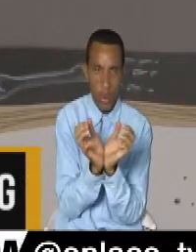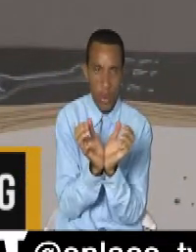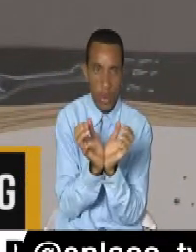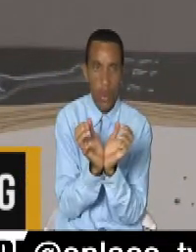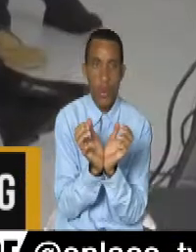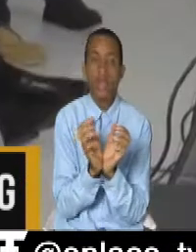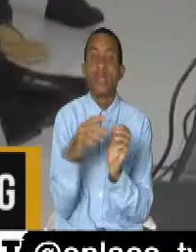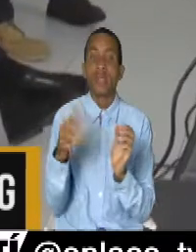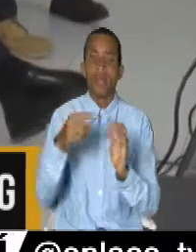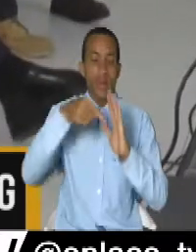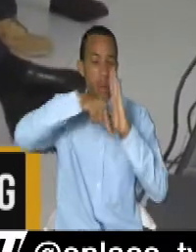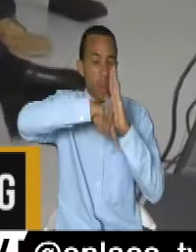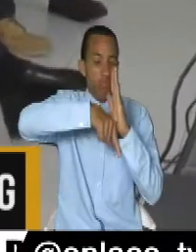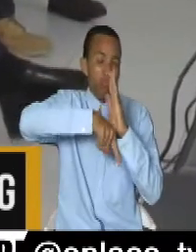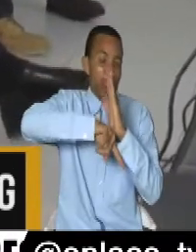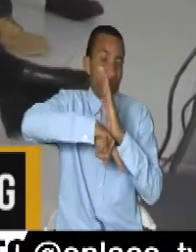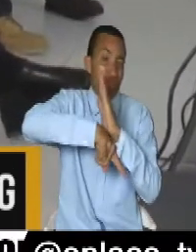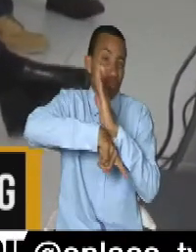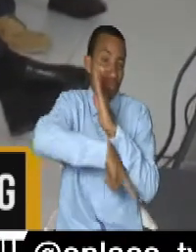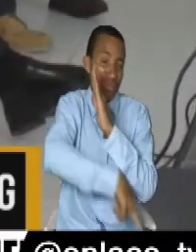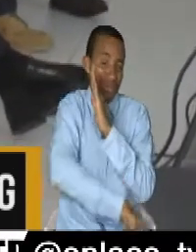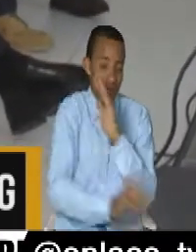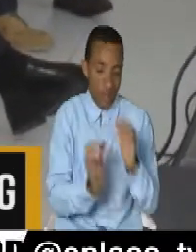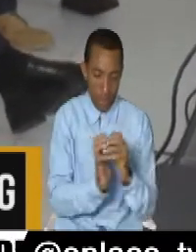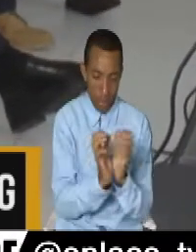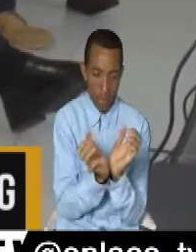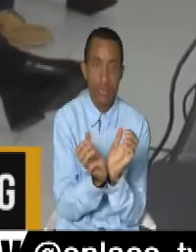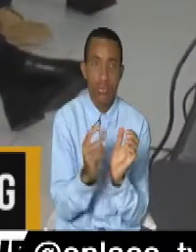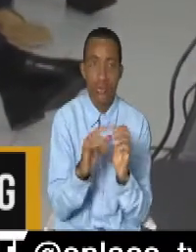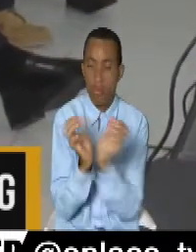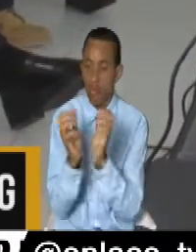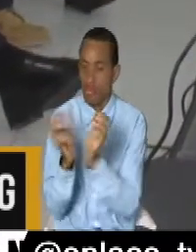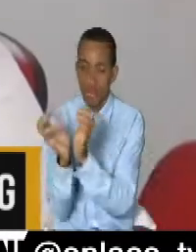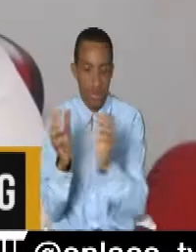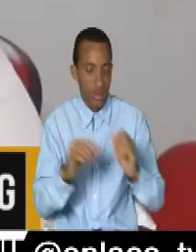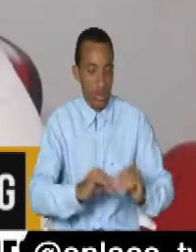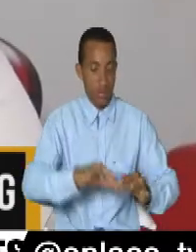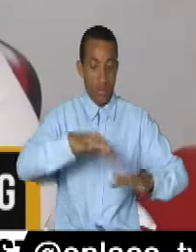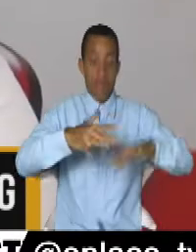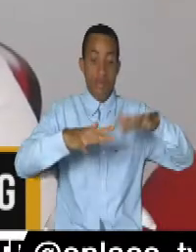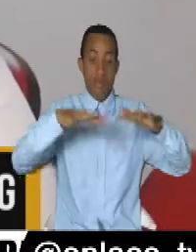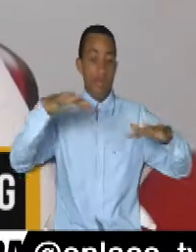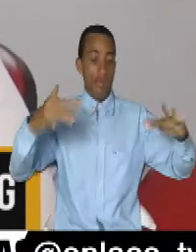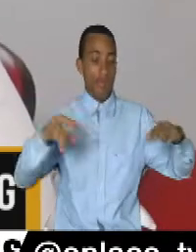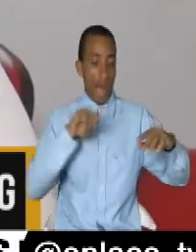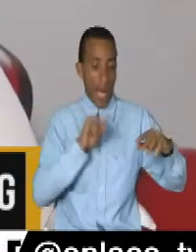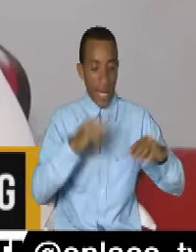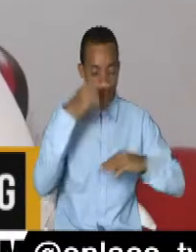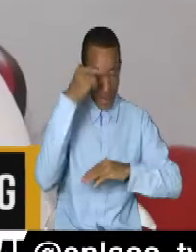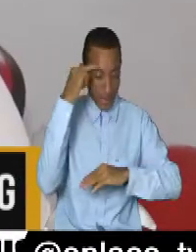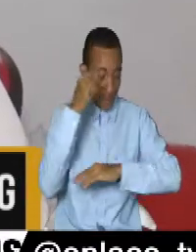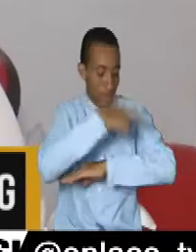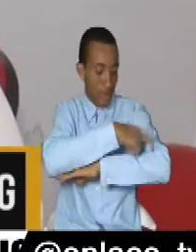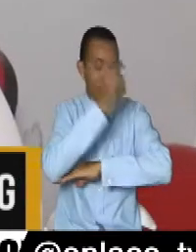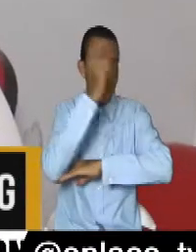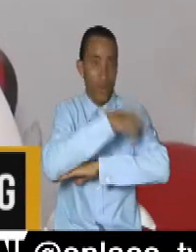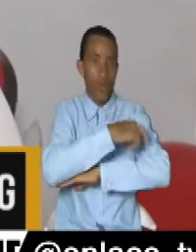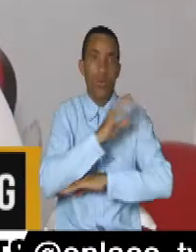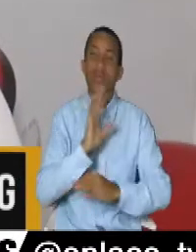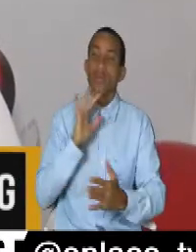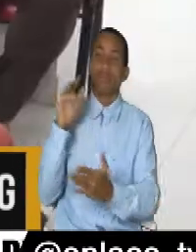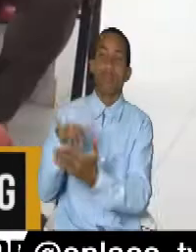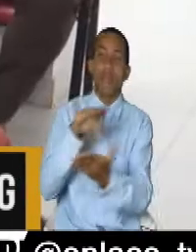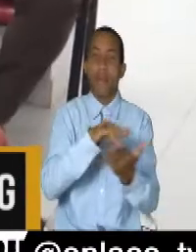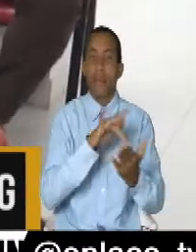el fracking y será el tema central del primer foro de yacimientos no convencionales que se realizará en nuestra ciudad, del cual participarán